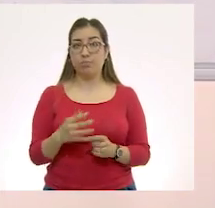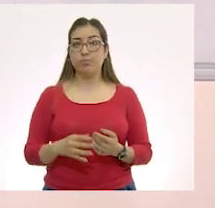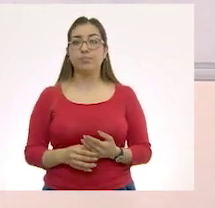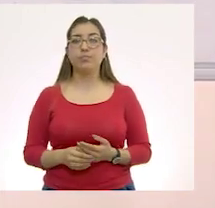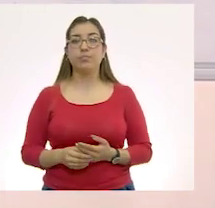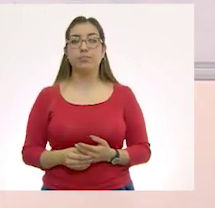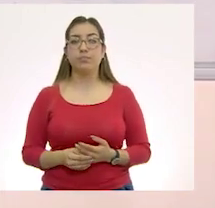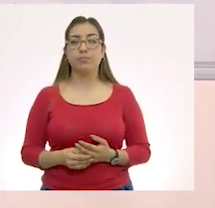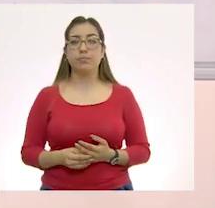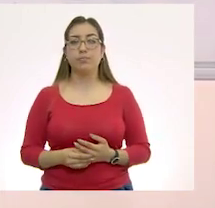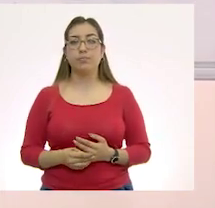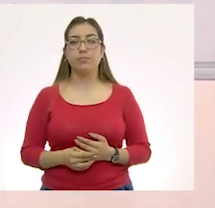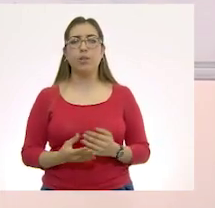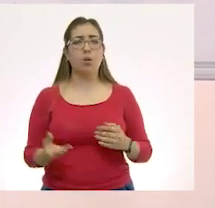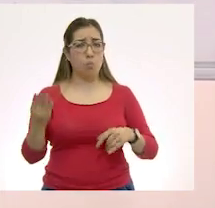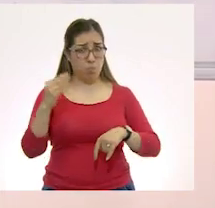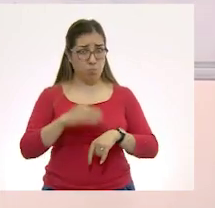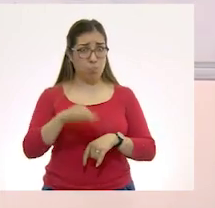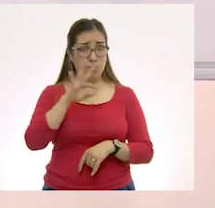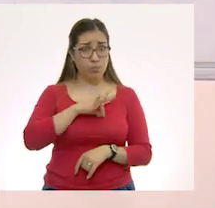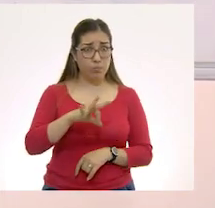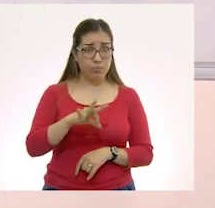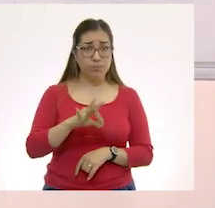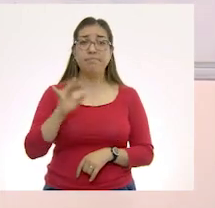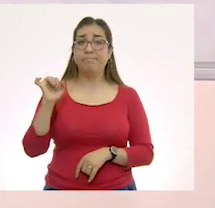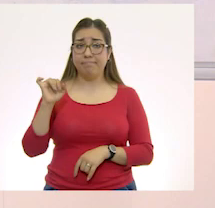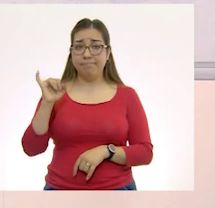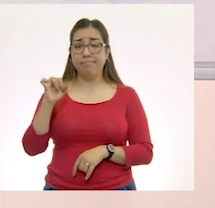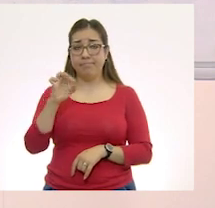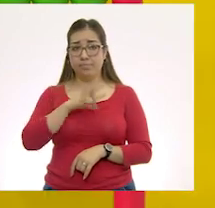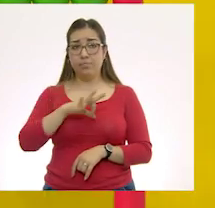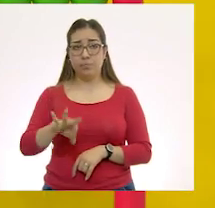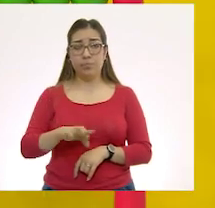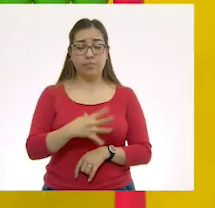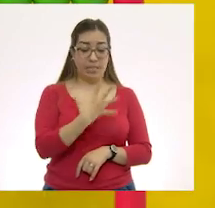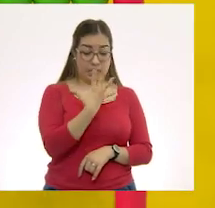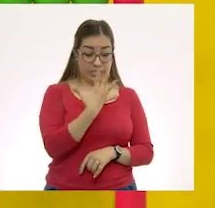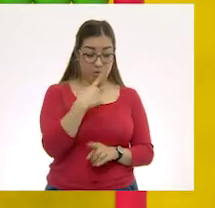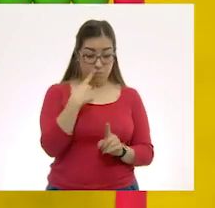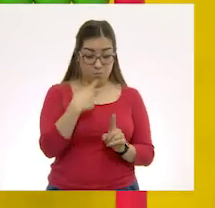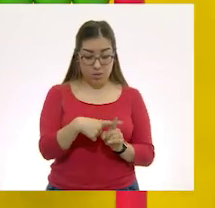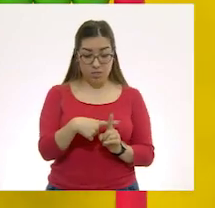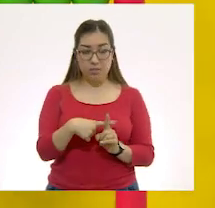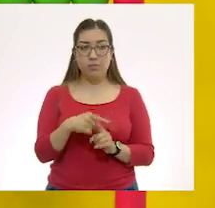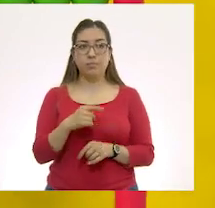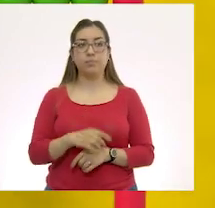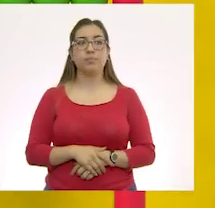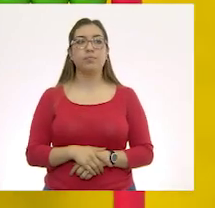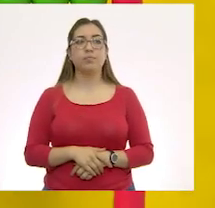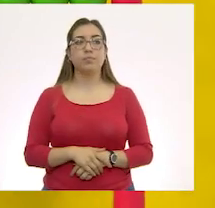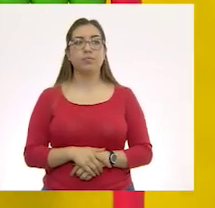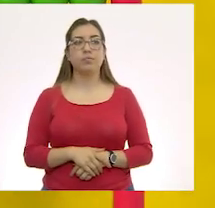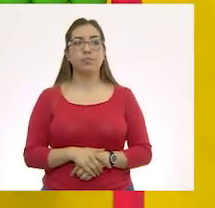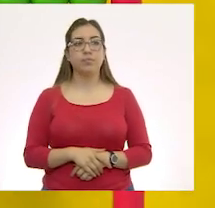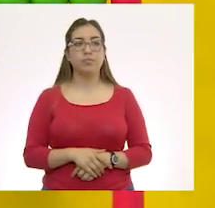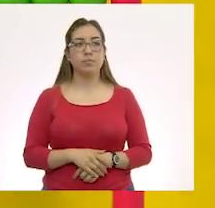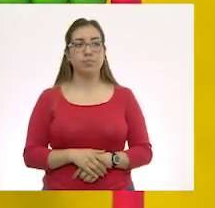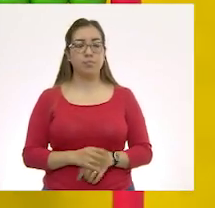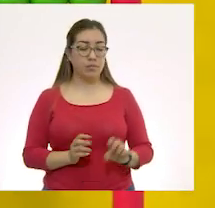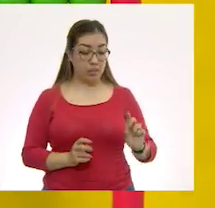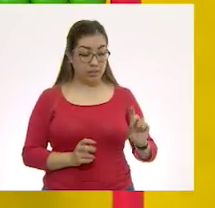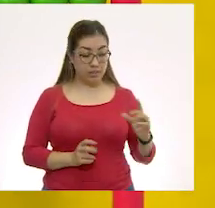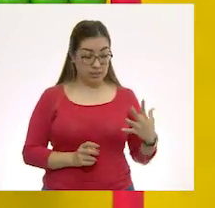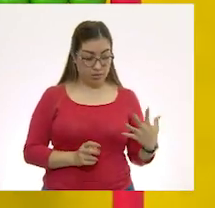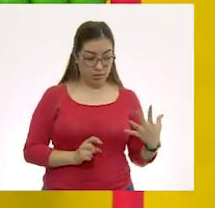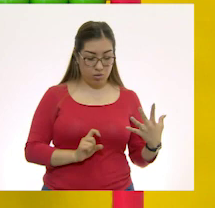lo podemos poner pp cuánto es si aquí hay 5 más y entonces ya sé que aquí van 35